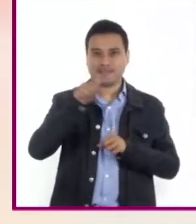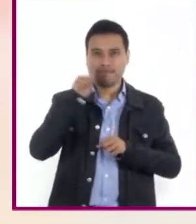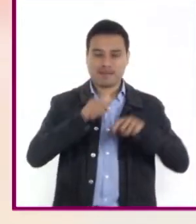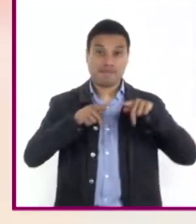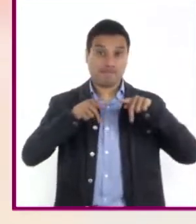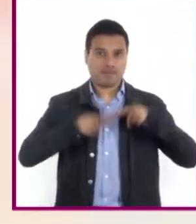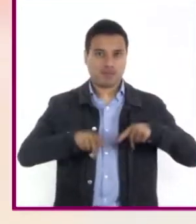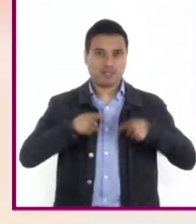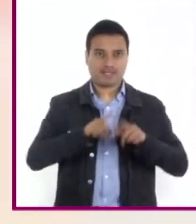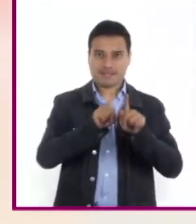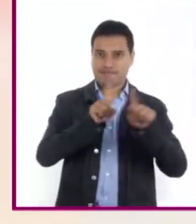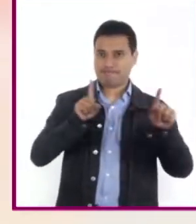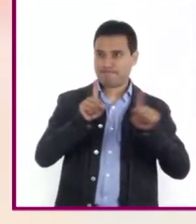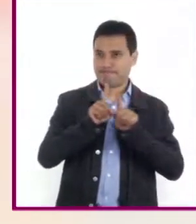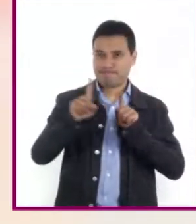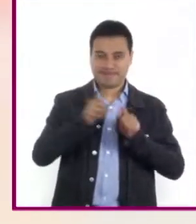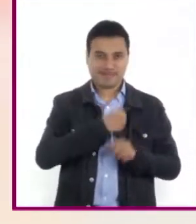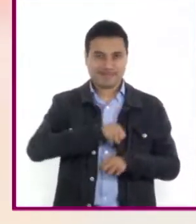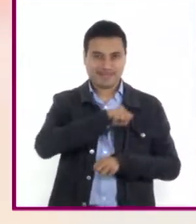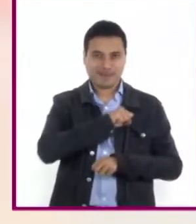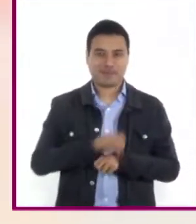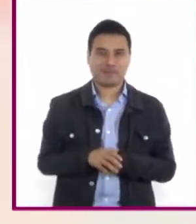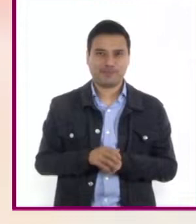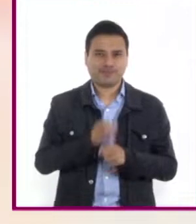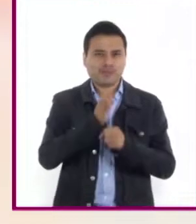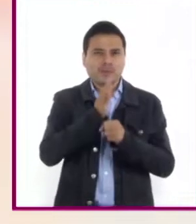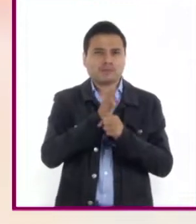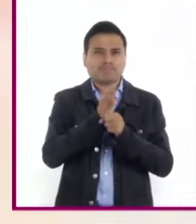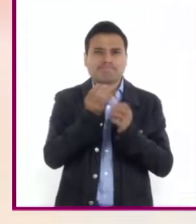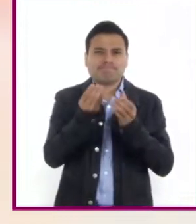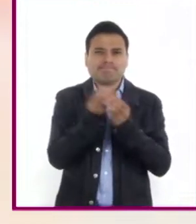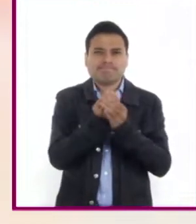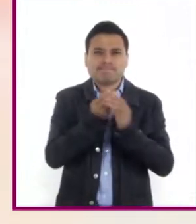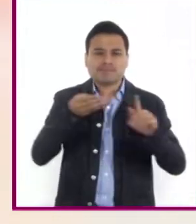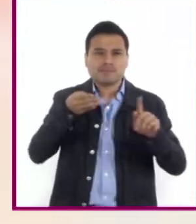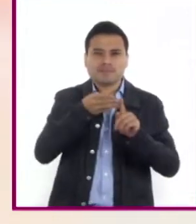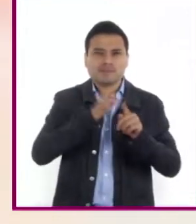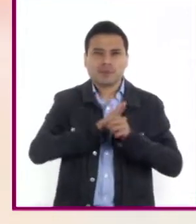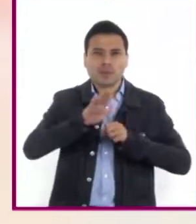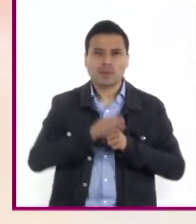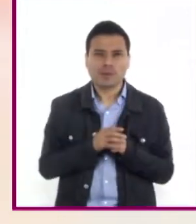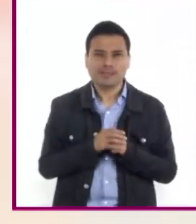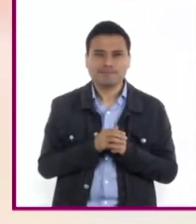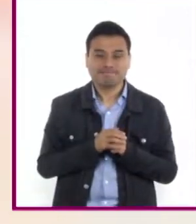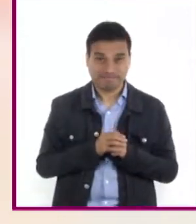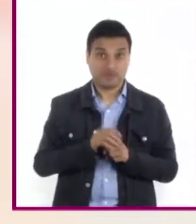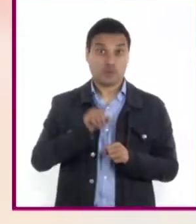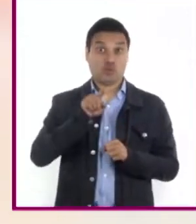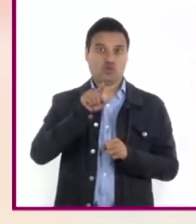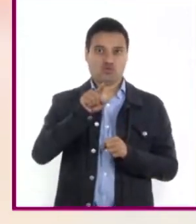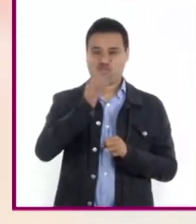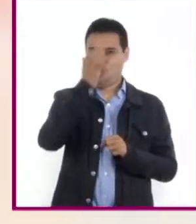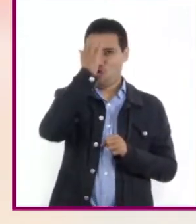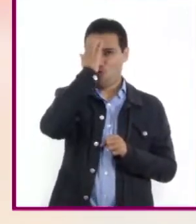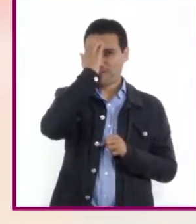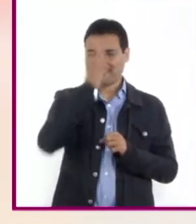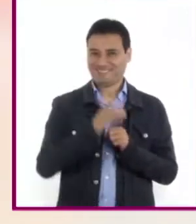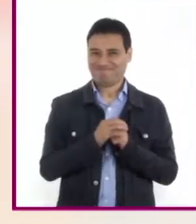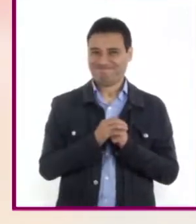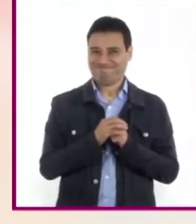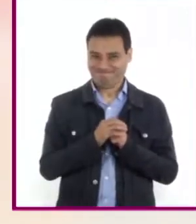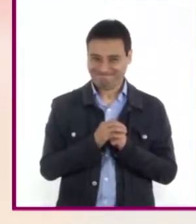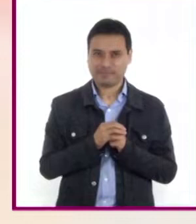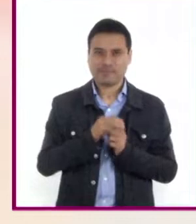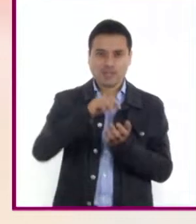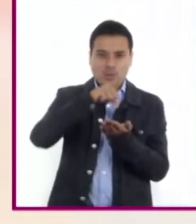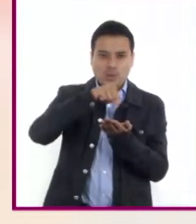distancia. El propósito de esta sesión es ubicar temporal y espacialmente los principales